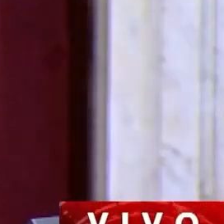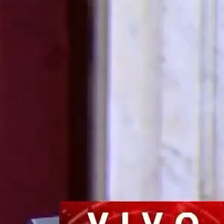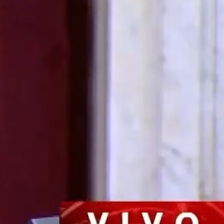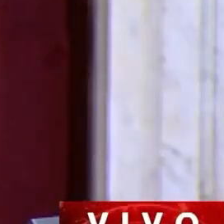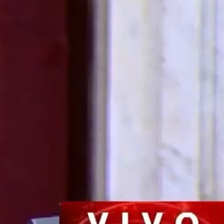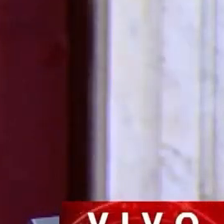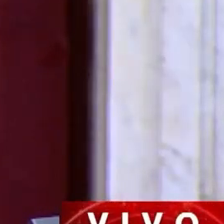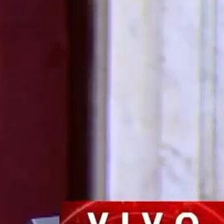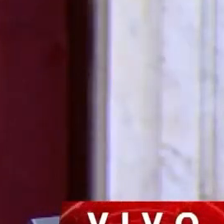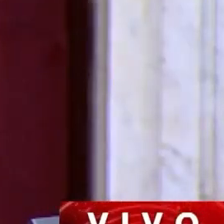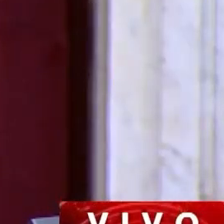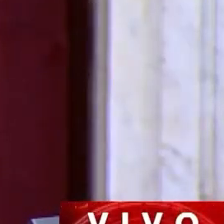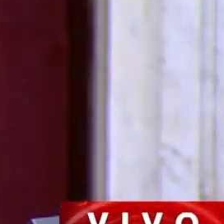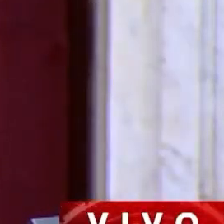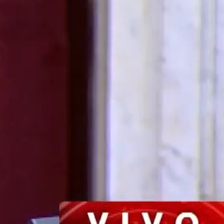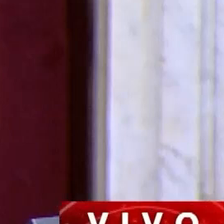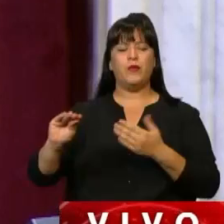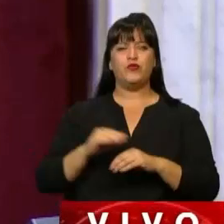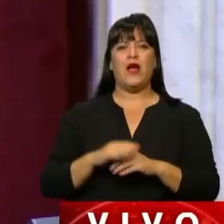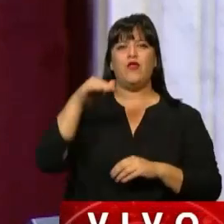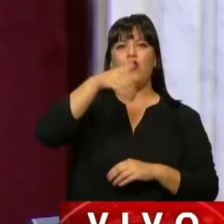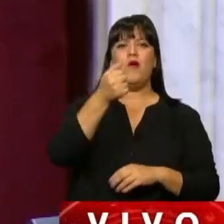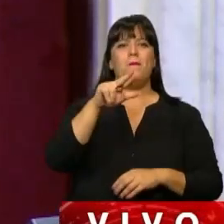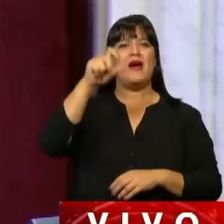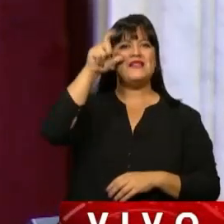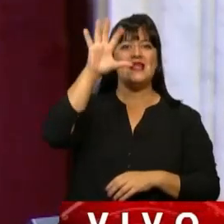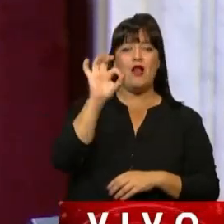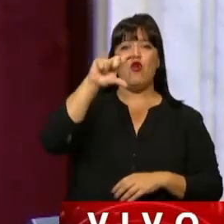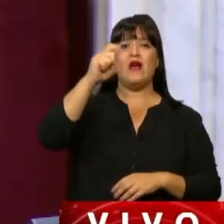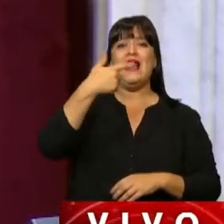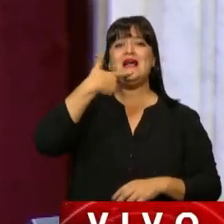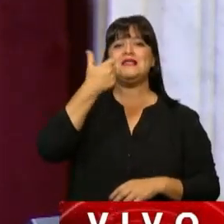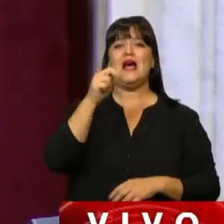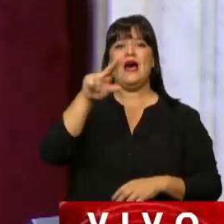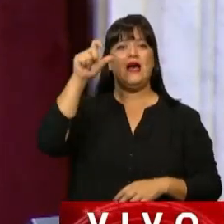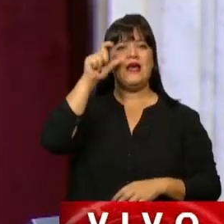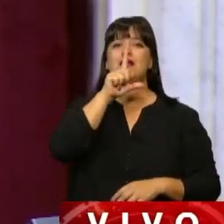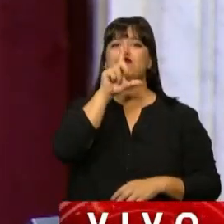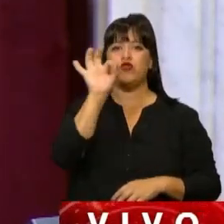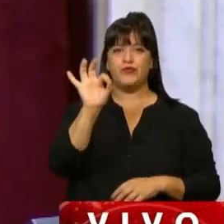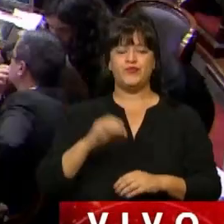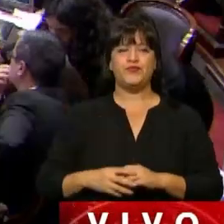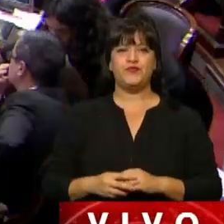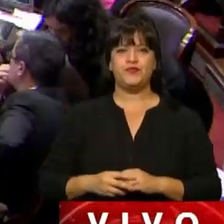Tiene la palabra el diputado Marcelo Pablo Casareto.